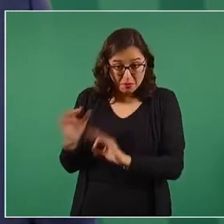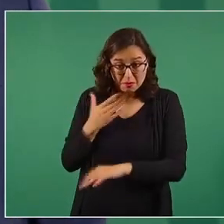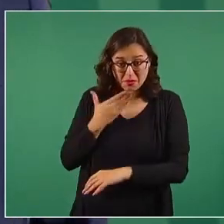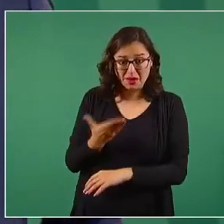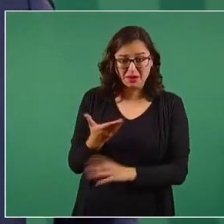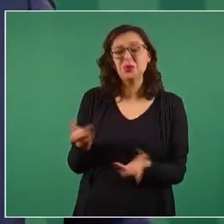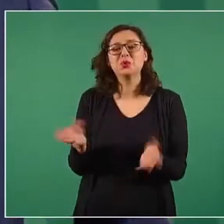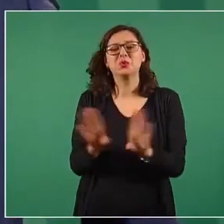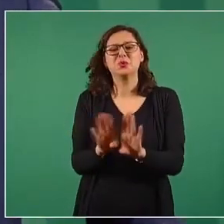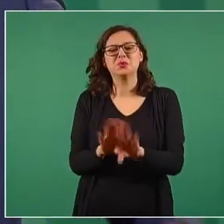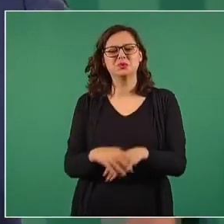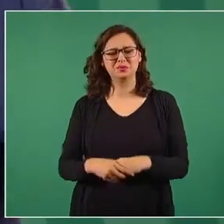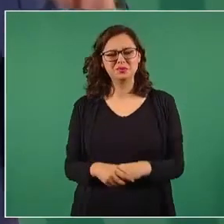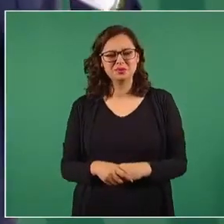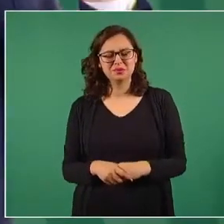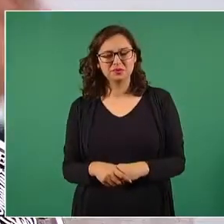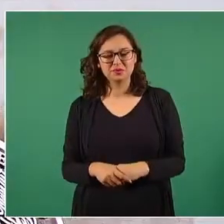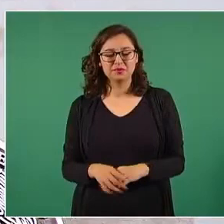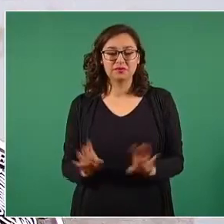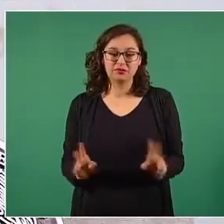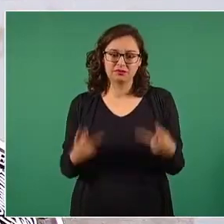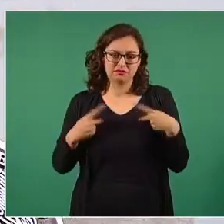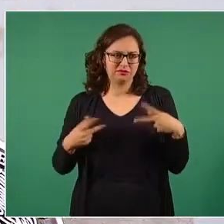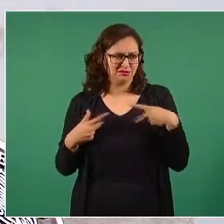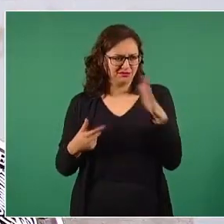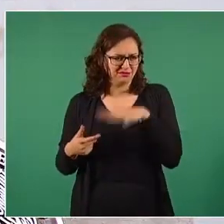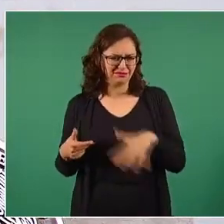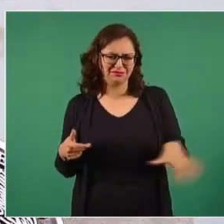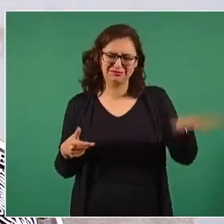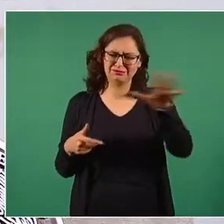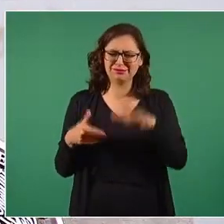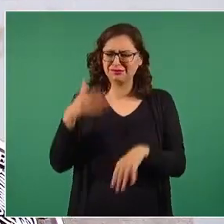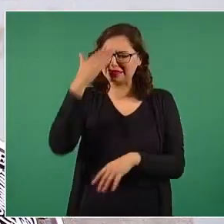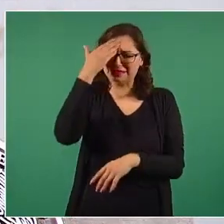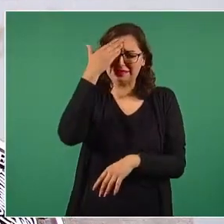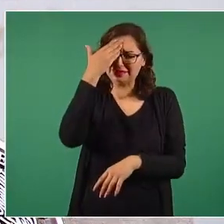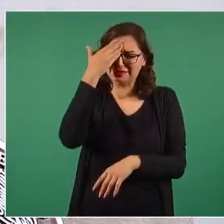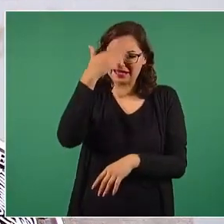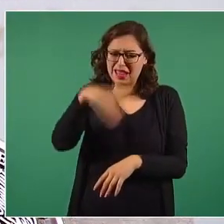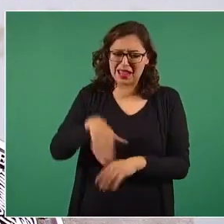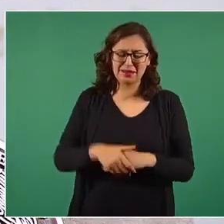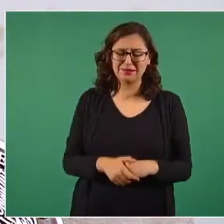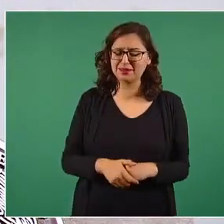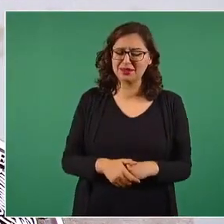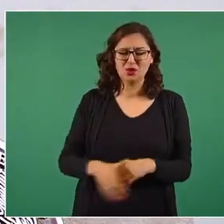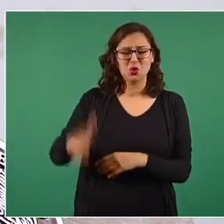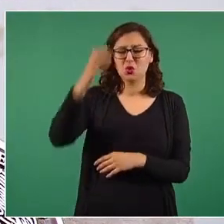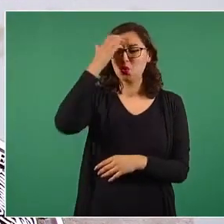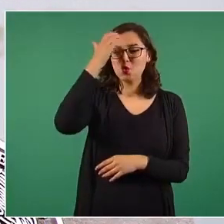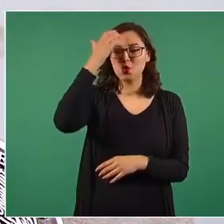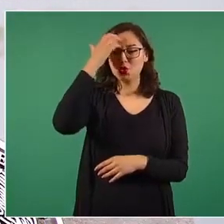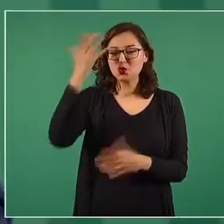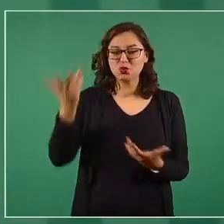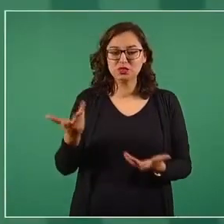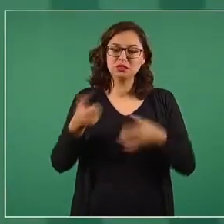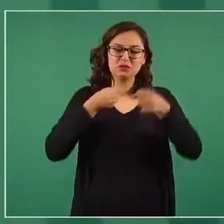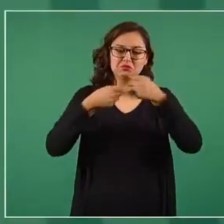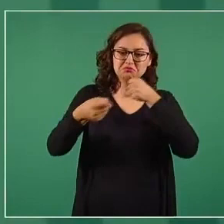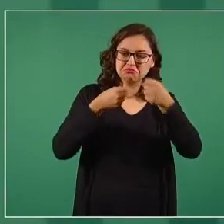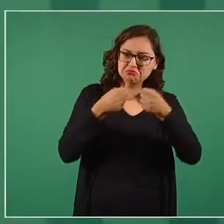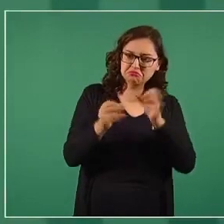Y desde luego, la gente sabe muy bien ¿quién es un periodista